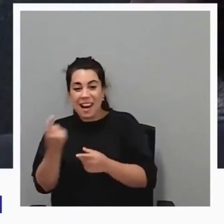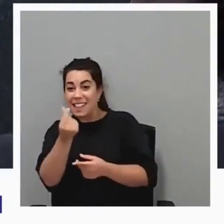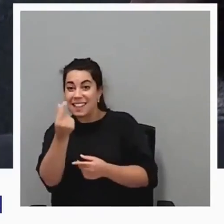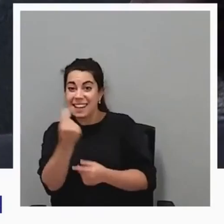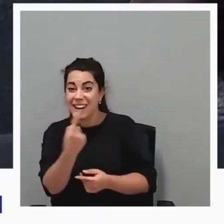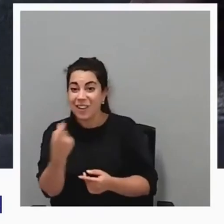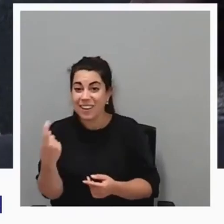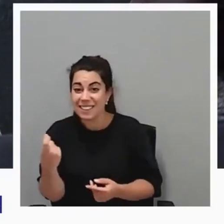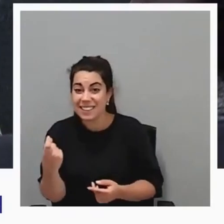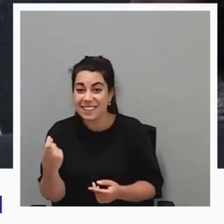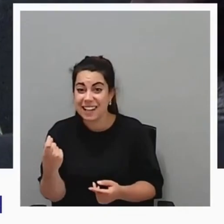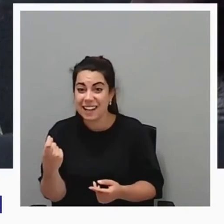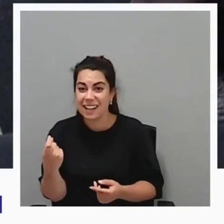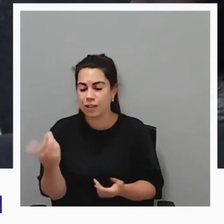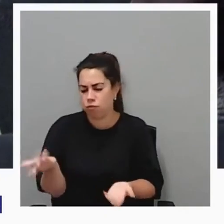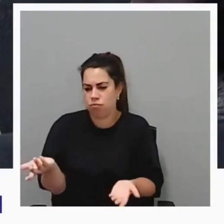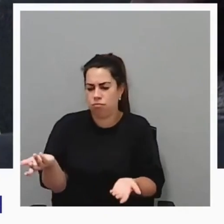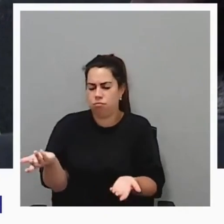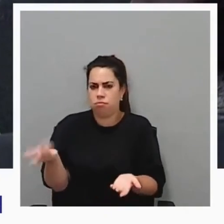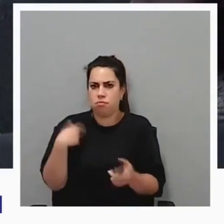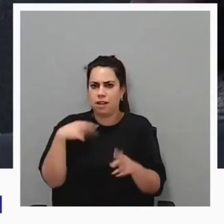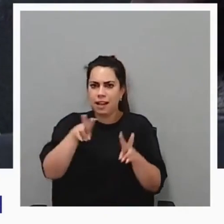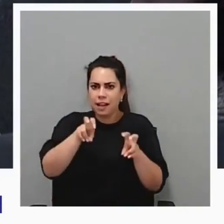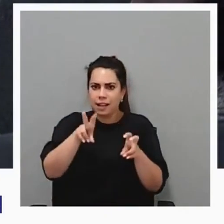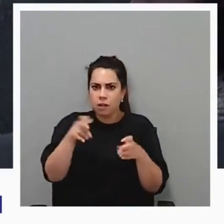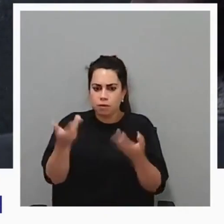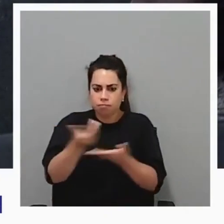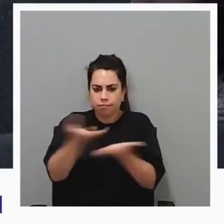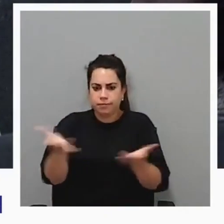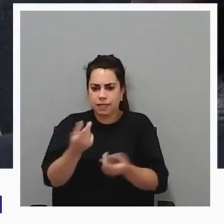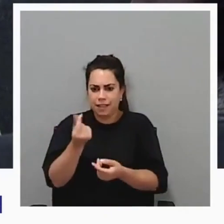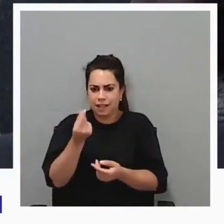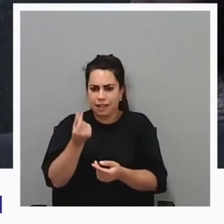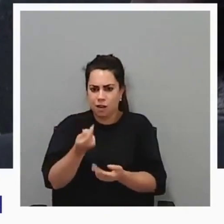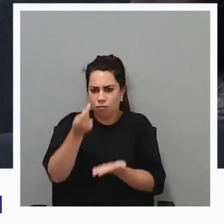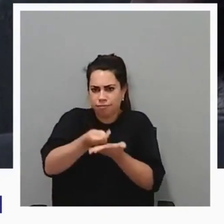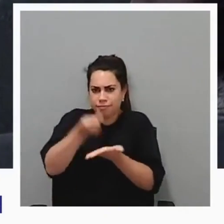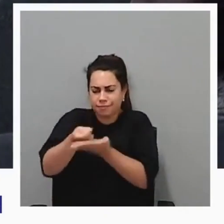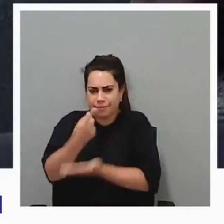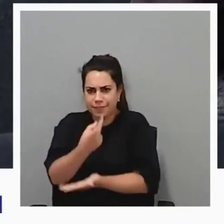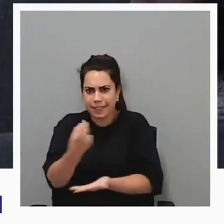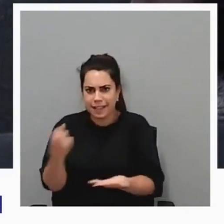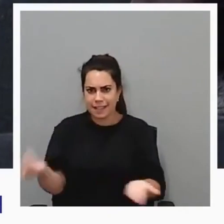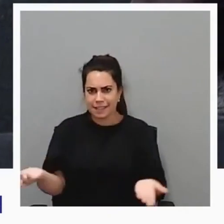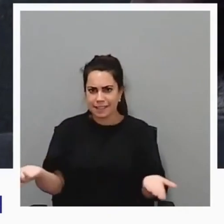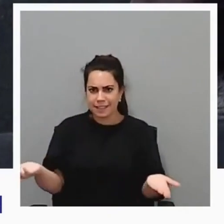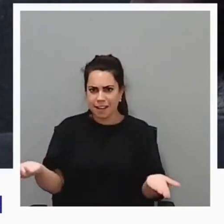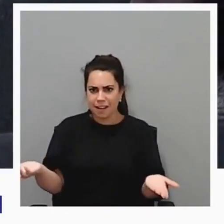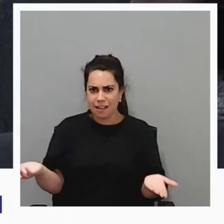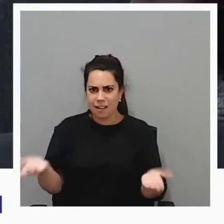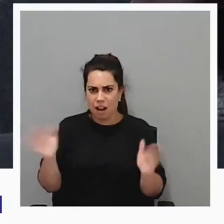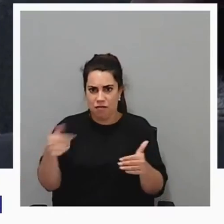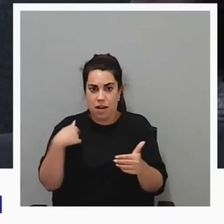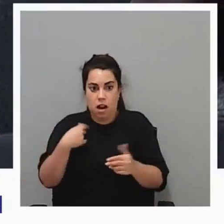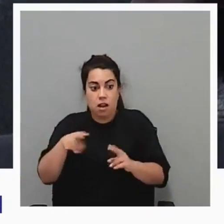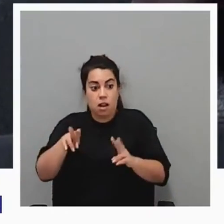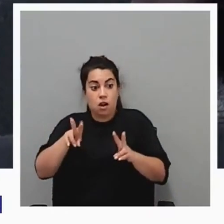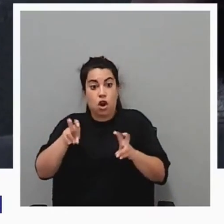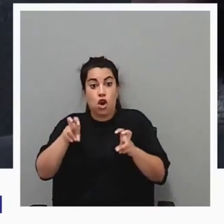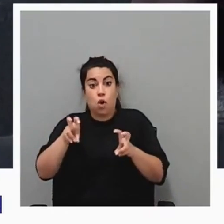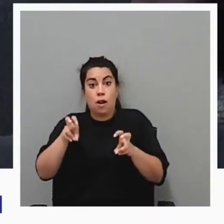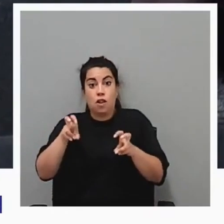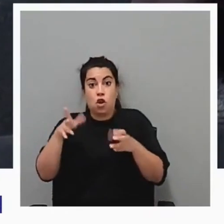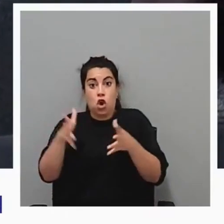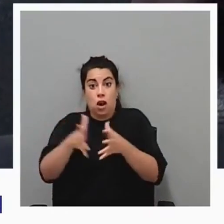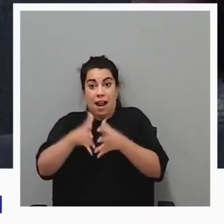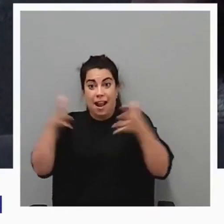innovación necesita dinero, ¿no? Atendiendo un poco a los conceptos de Mazzucato, que detrás de cualquier gran innovación, sea pública, o sea,